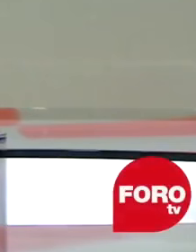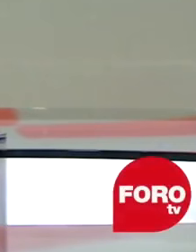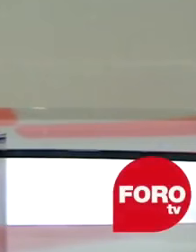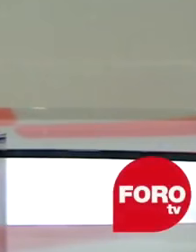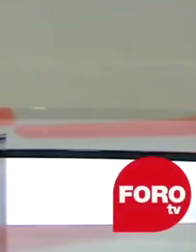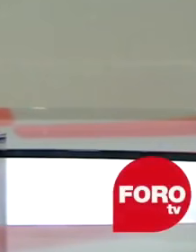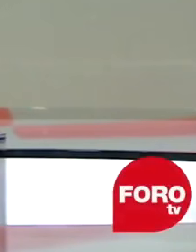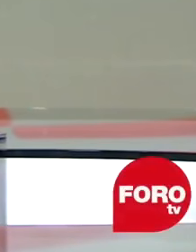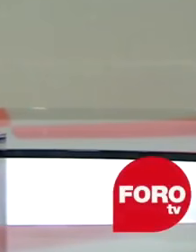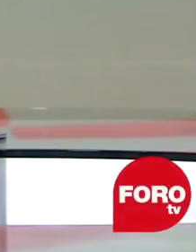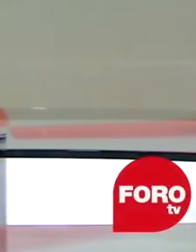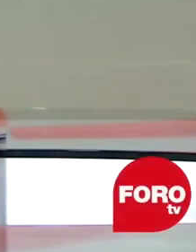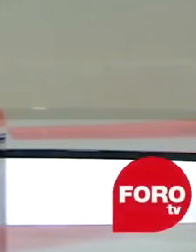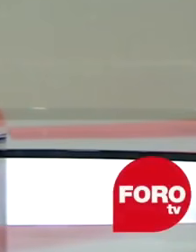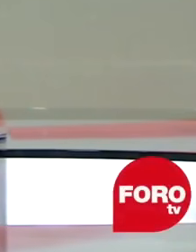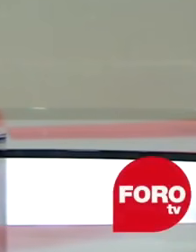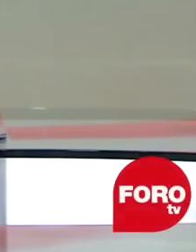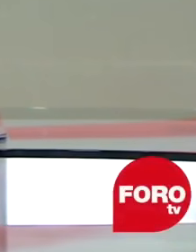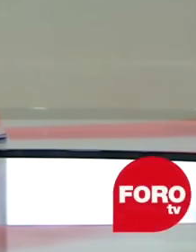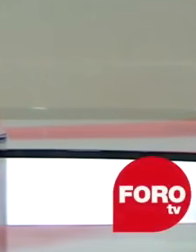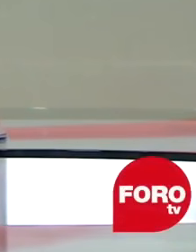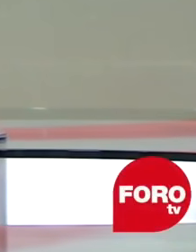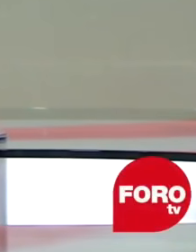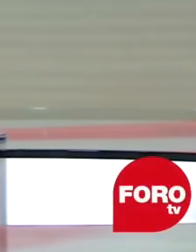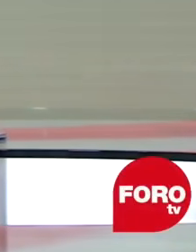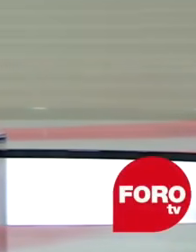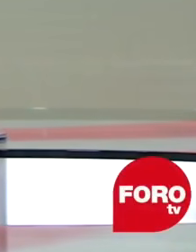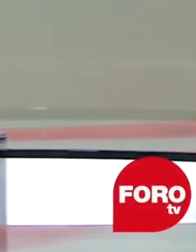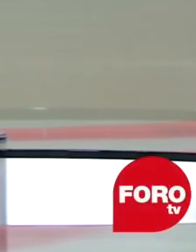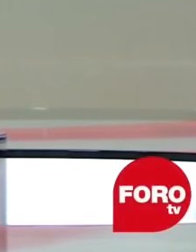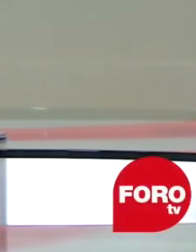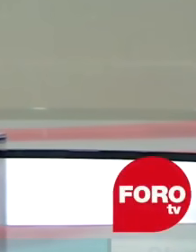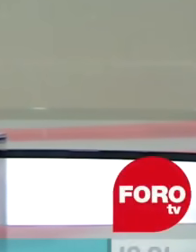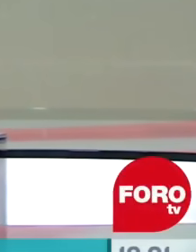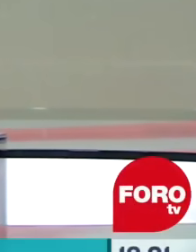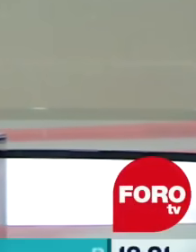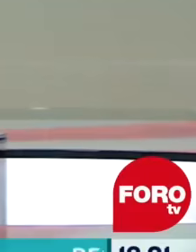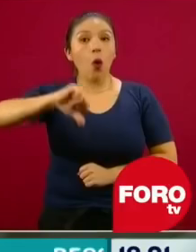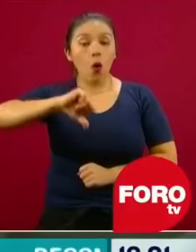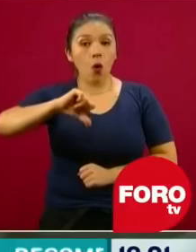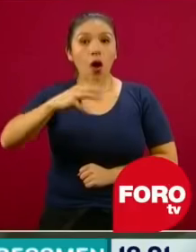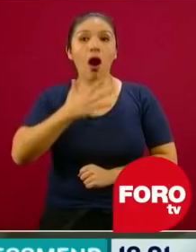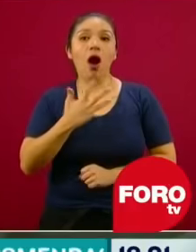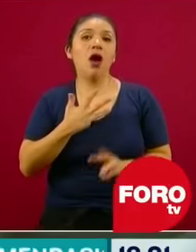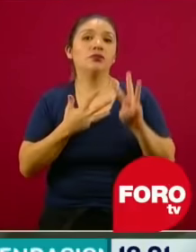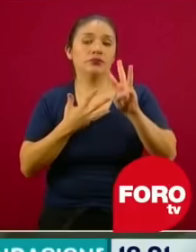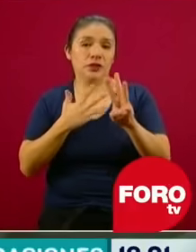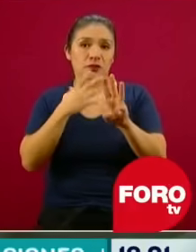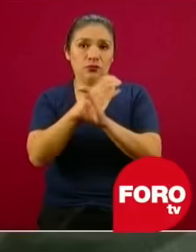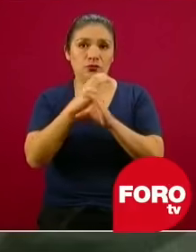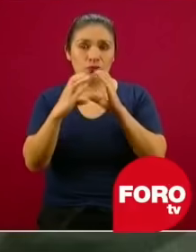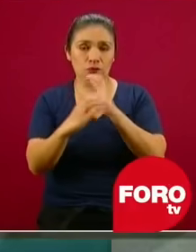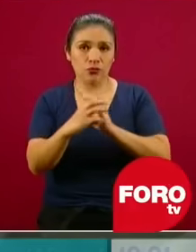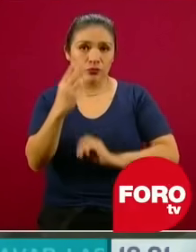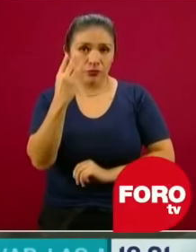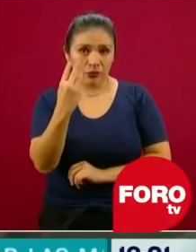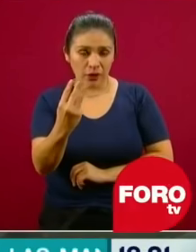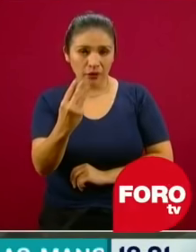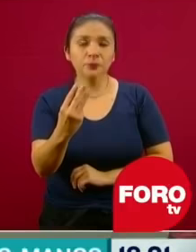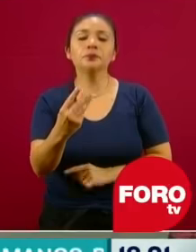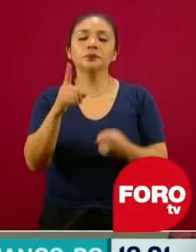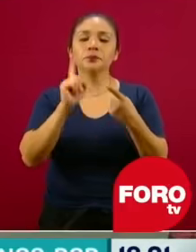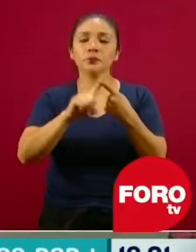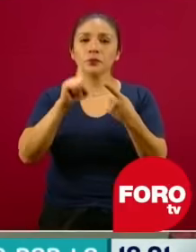¿Cómo están? Muy buenas tardes, soy Julio Patán, los dejo, son las 7, 7 y 1, con la conferencia de todos los días sobre el COVID-19 en México.